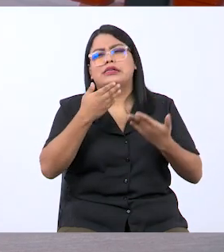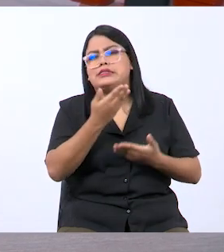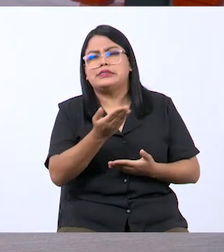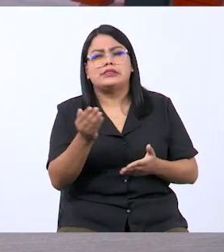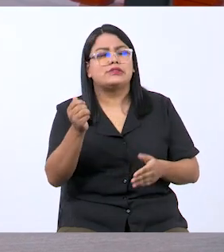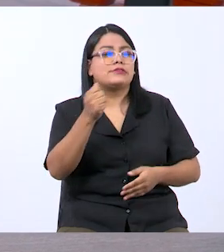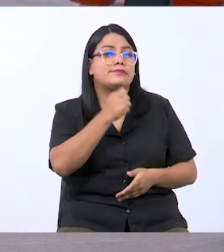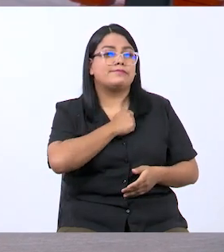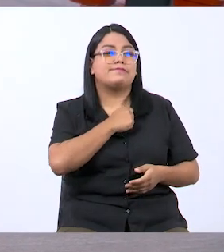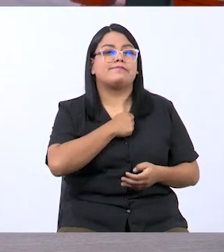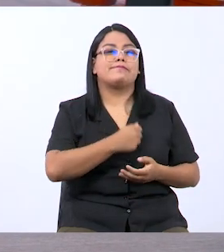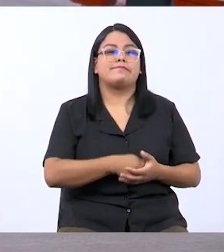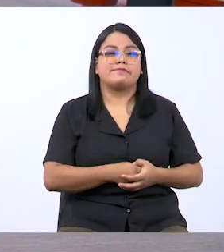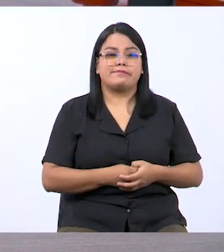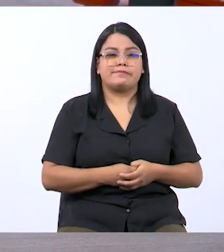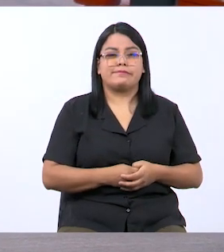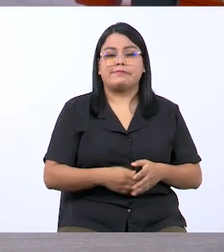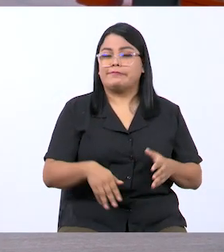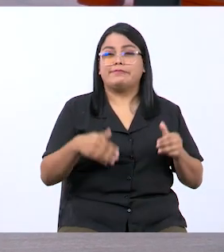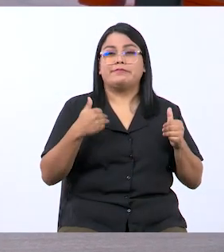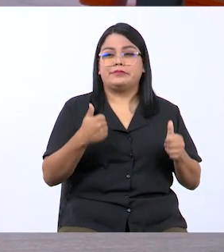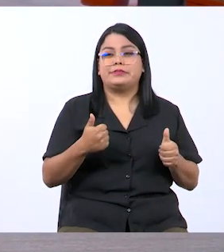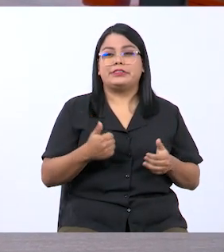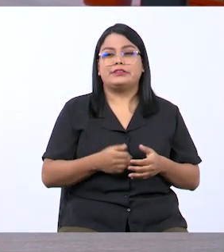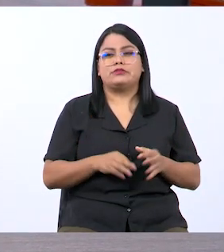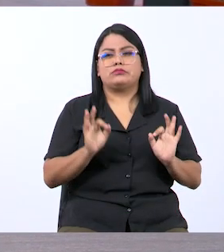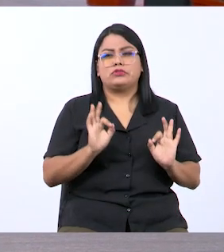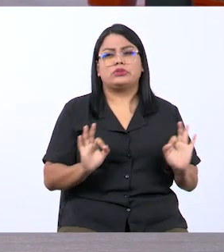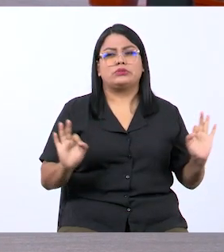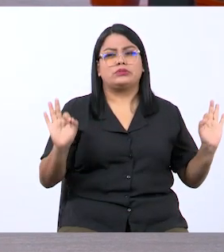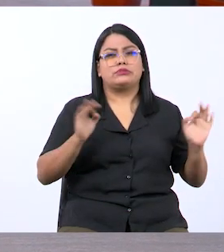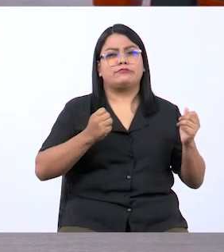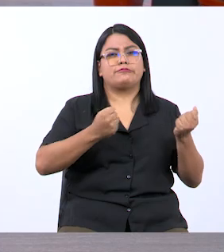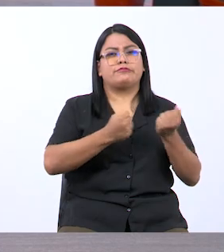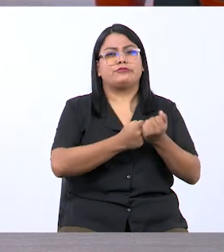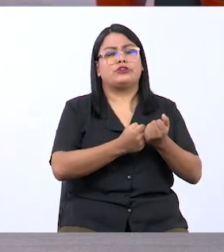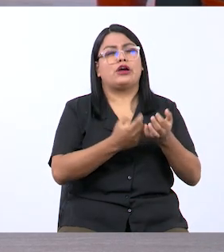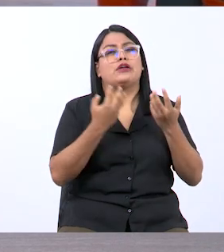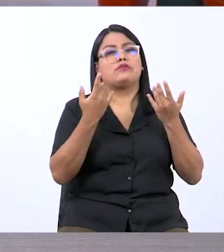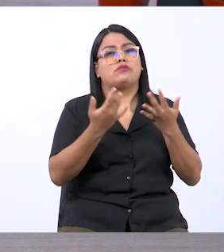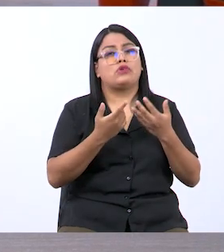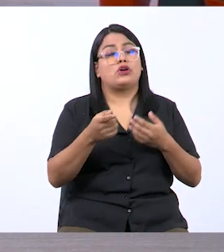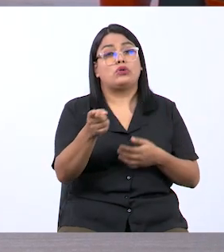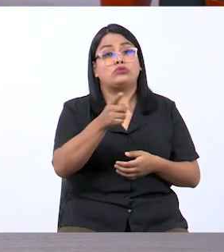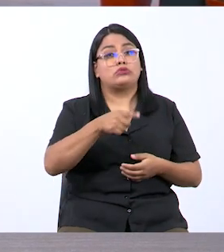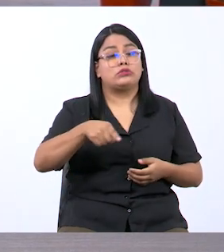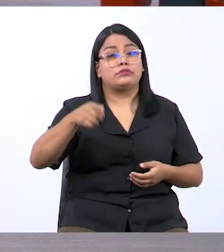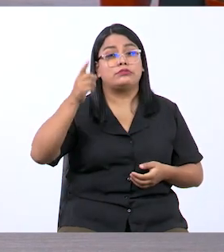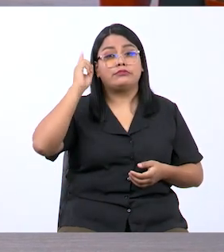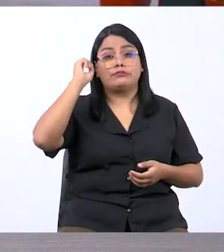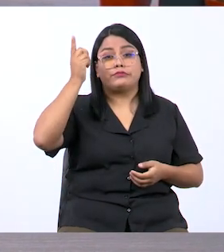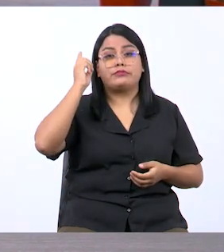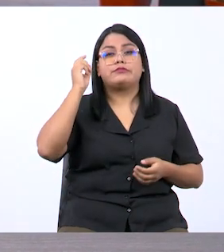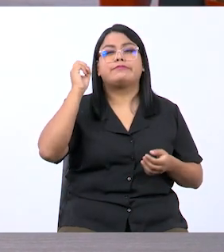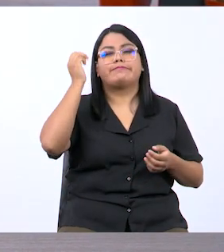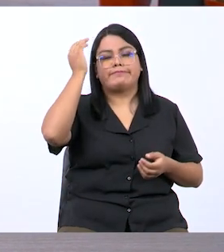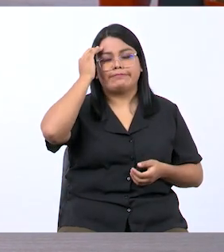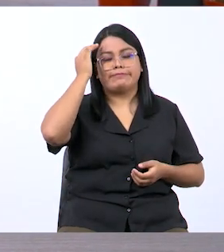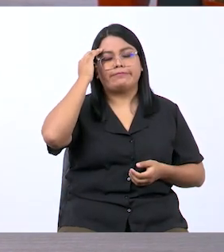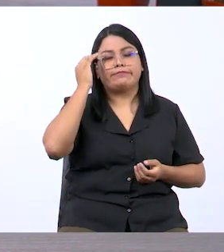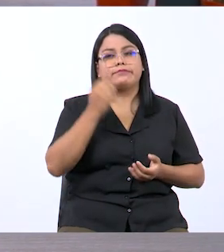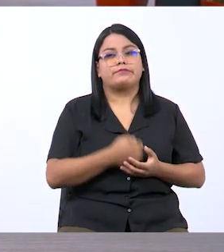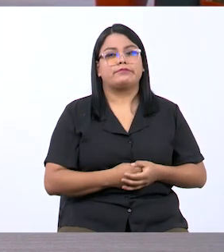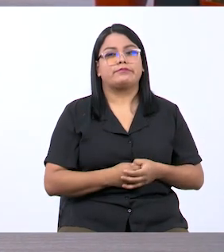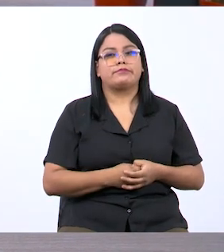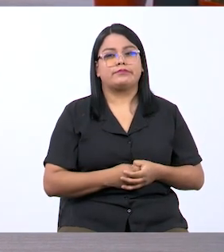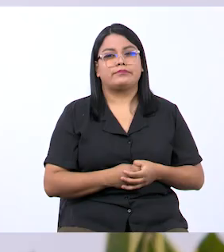cualquier otro producto de unidad. Muy bien, Francisco, me parece excelente tu aporte y espero que los y las docentes que nos ven puedan tomarlo